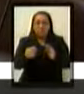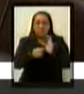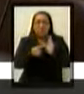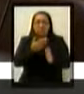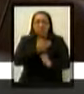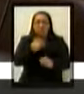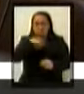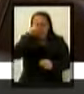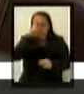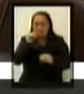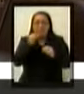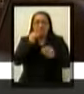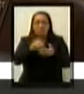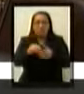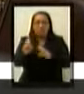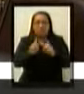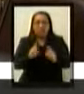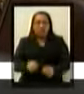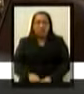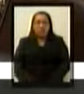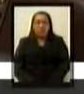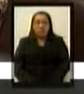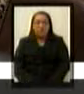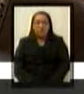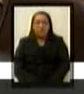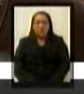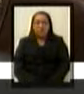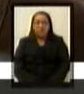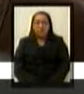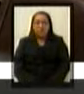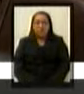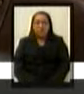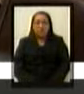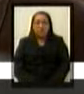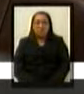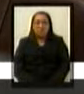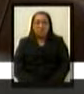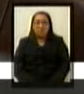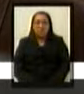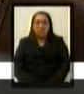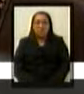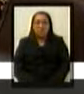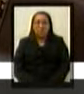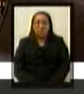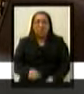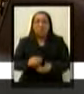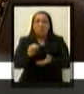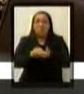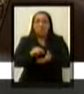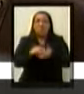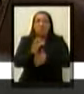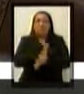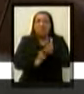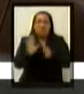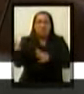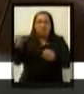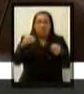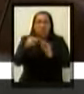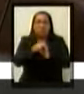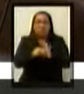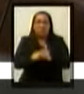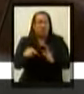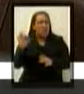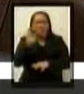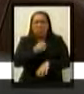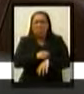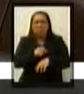República el que sea puesto a debate. Y que no nos pongan como contrabando, señor, normas que nosotros en